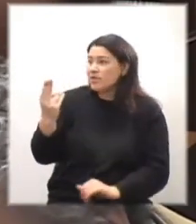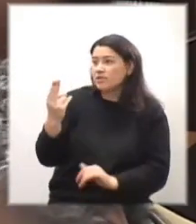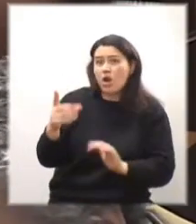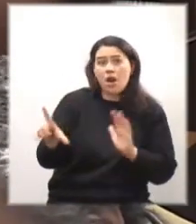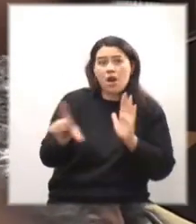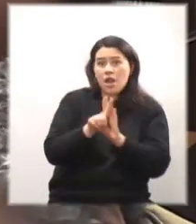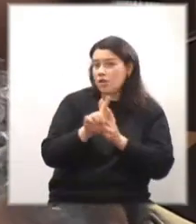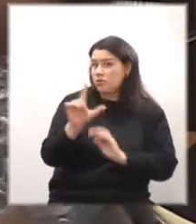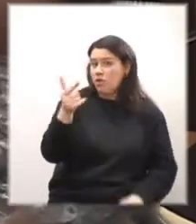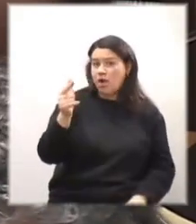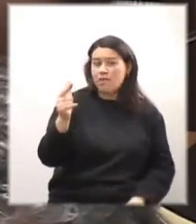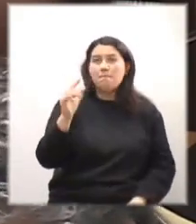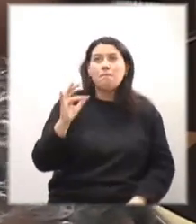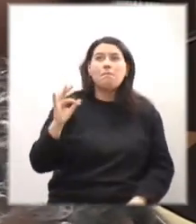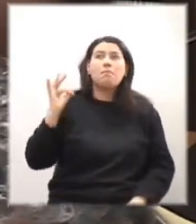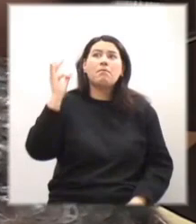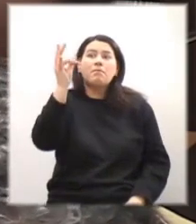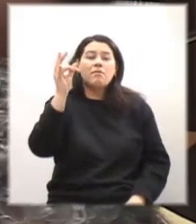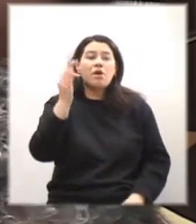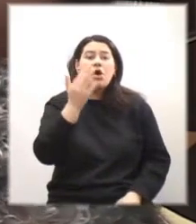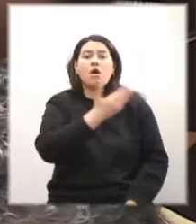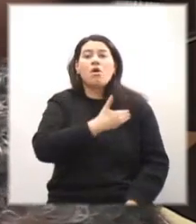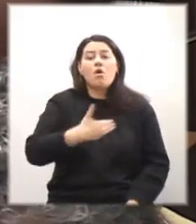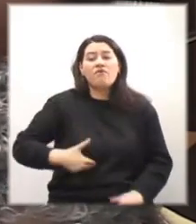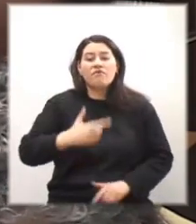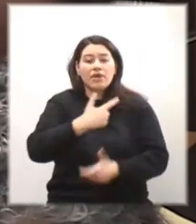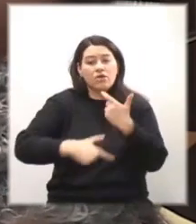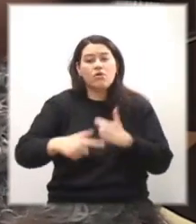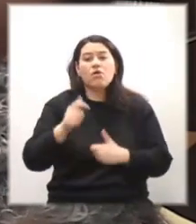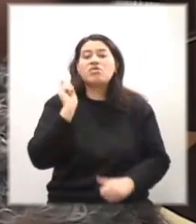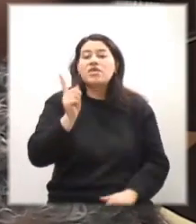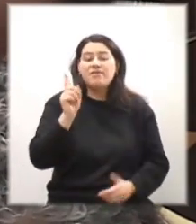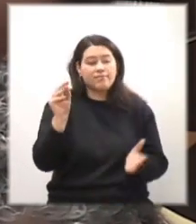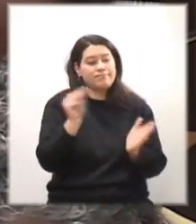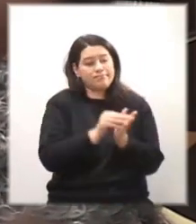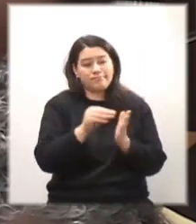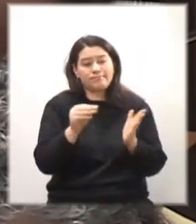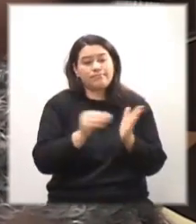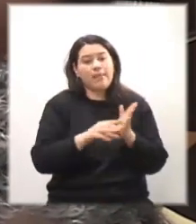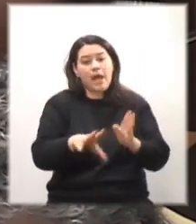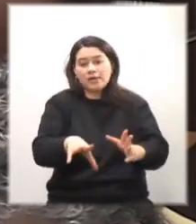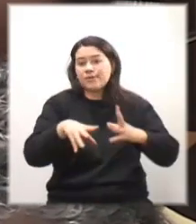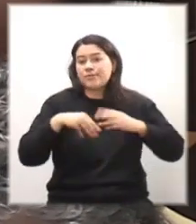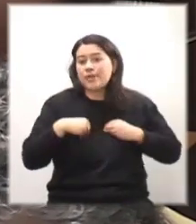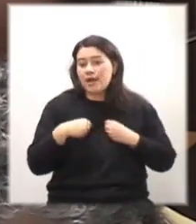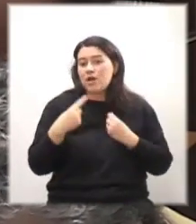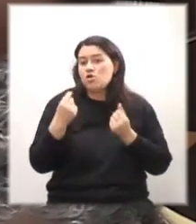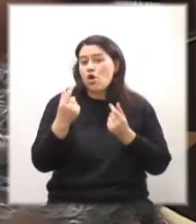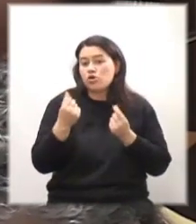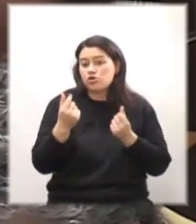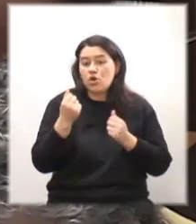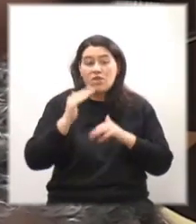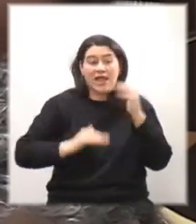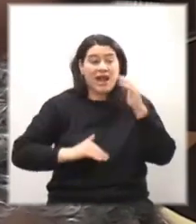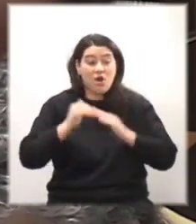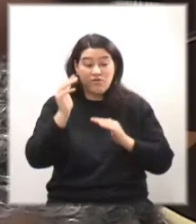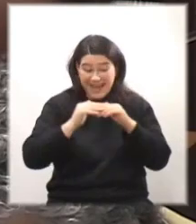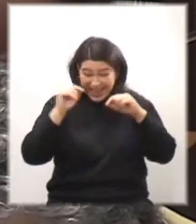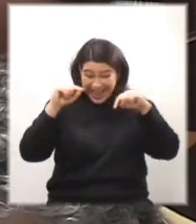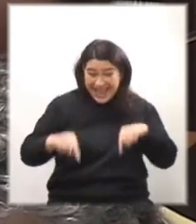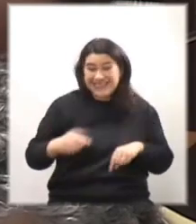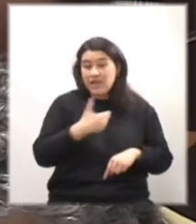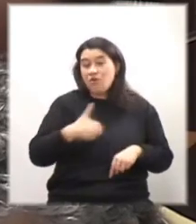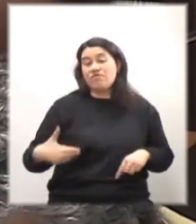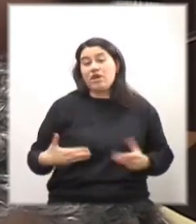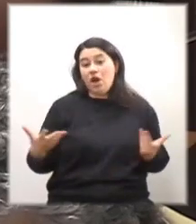y obligando a que los próximos gobiernos deban registrar y asumir el costo fiscal de las obras que este gobierno